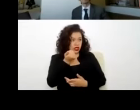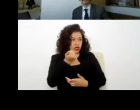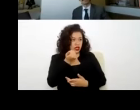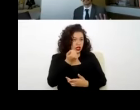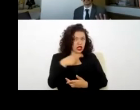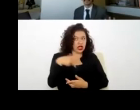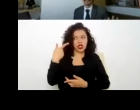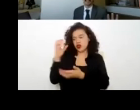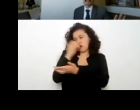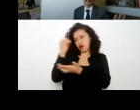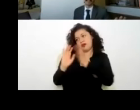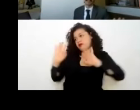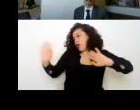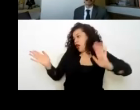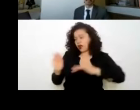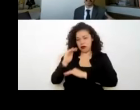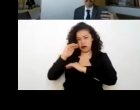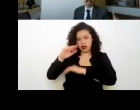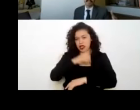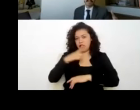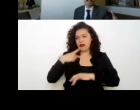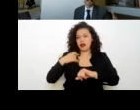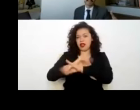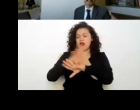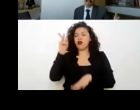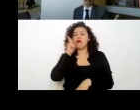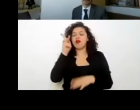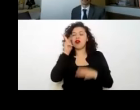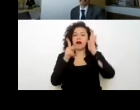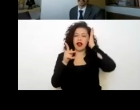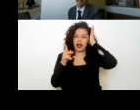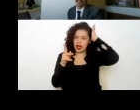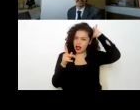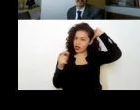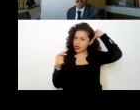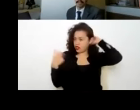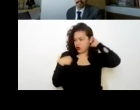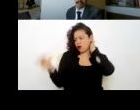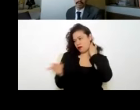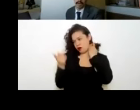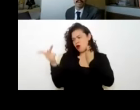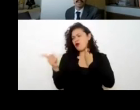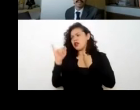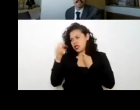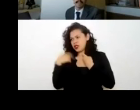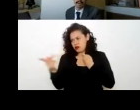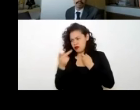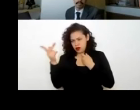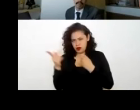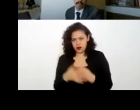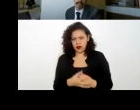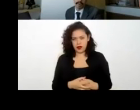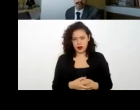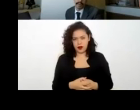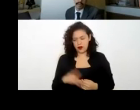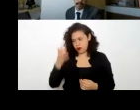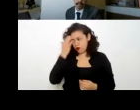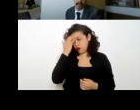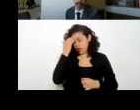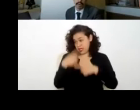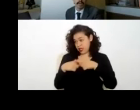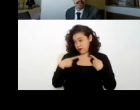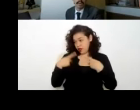queda y simplemente tienen que recabar alguna evidencia de haberle preguntado a esa persona si tenía conocimiento sobre el